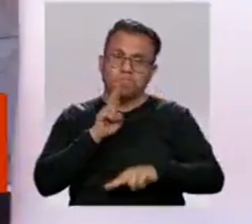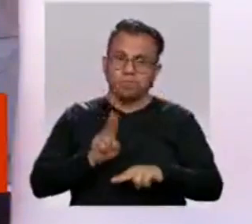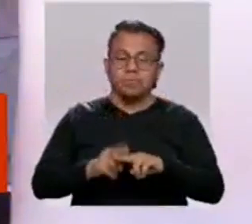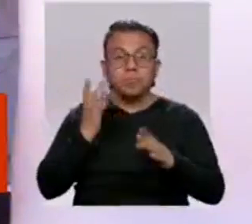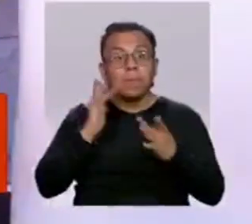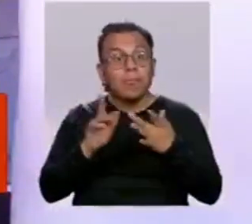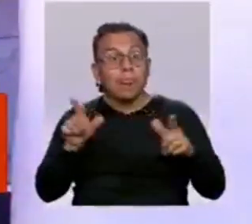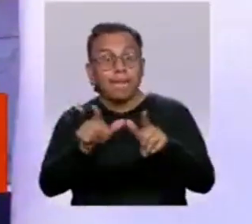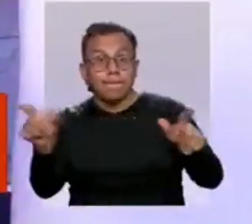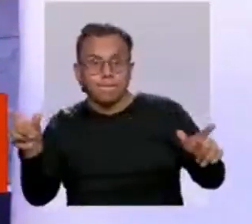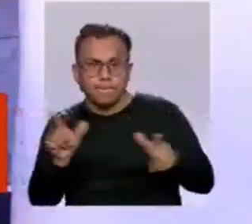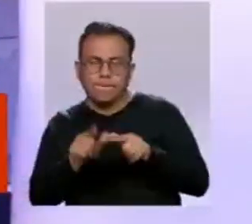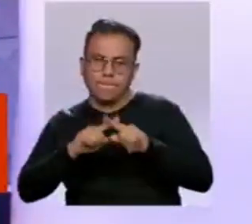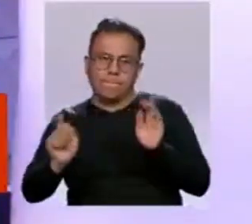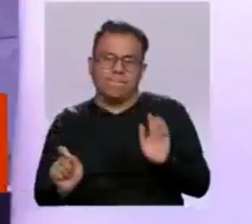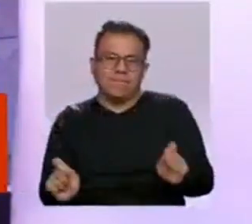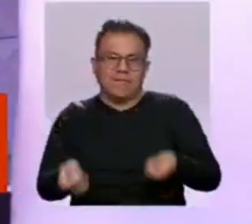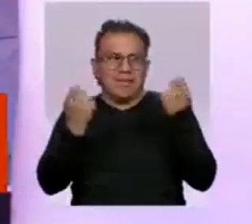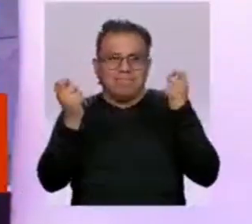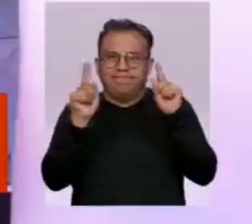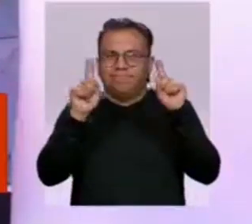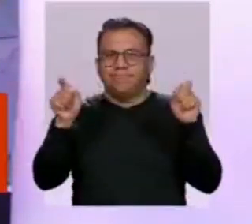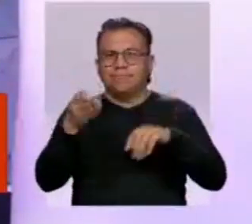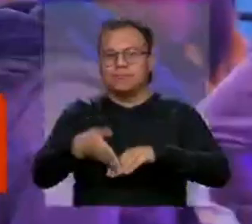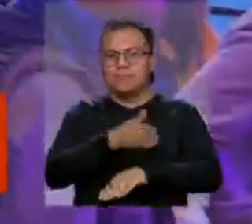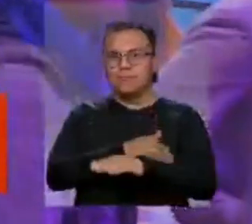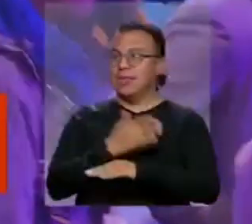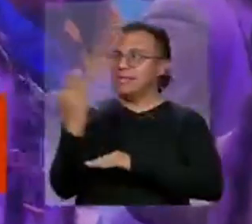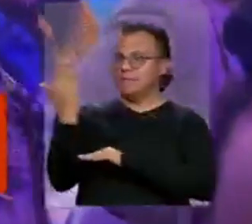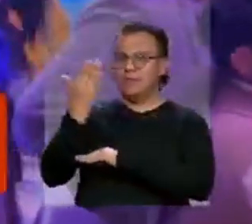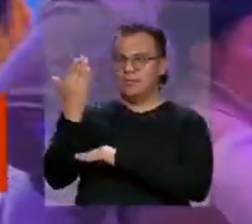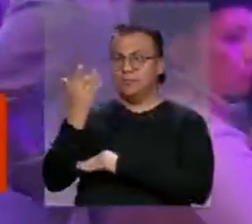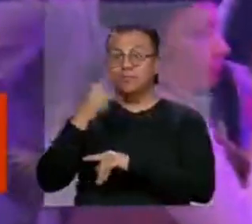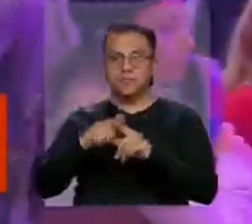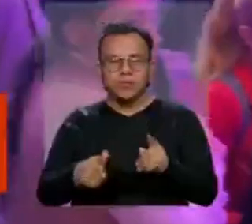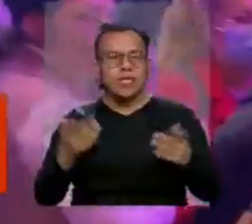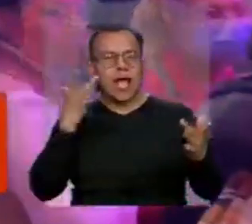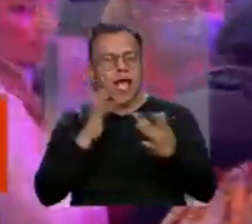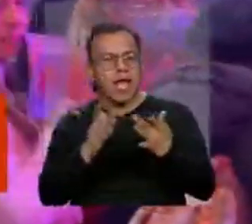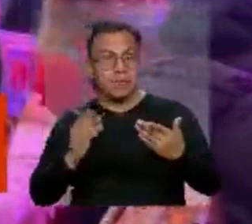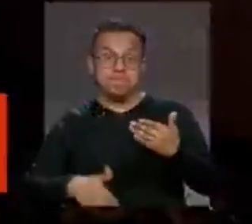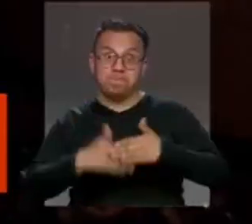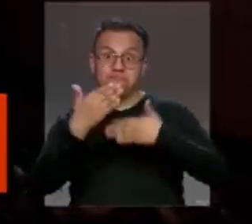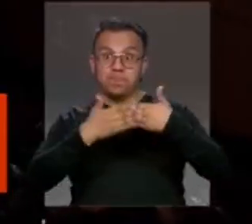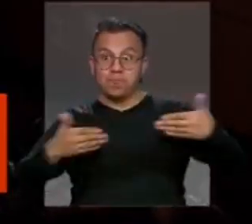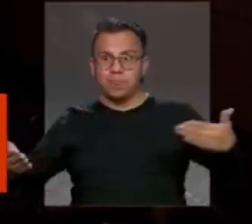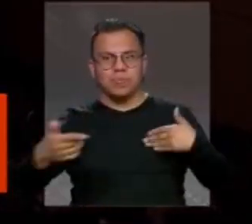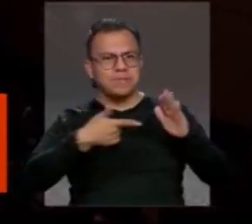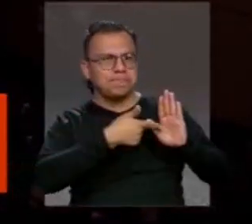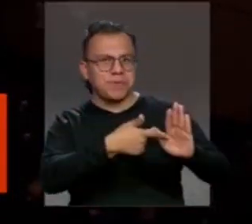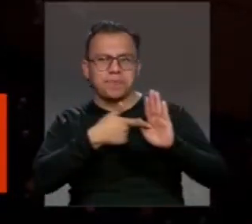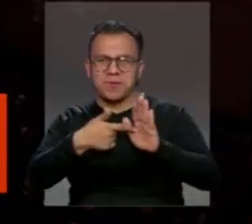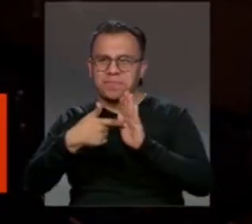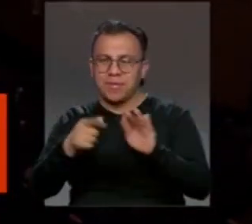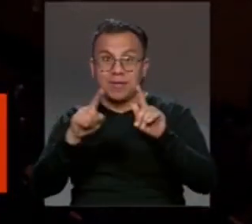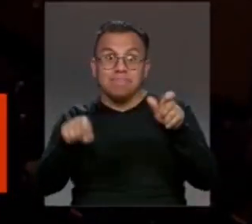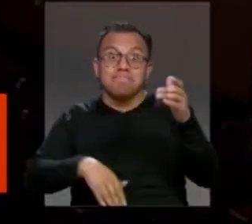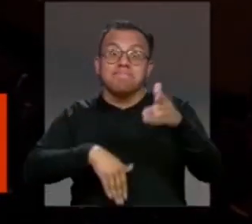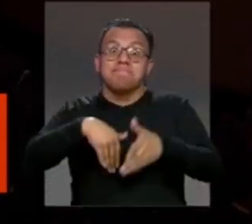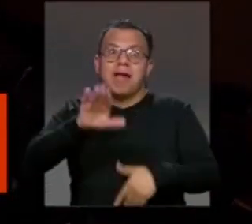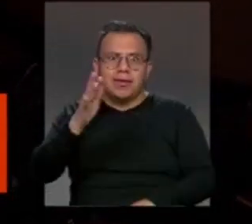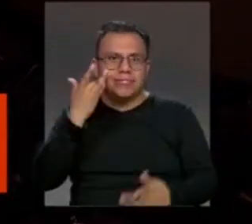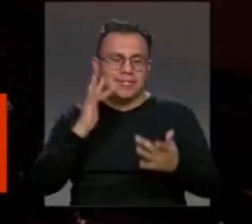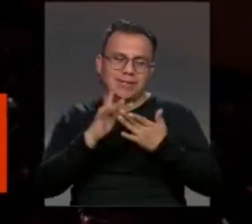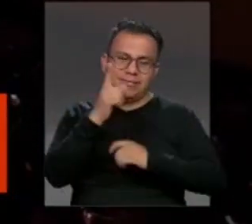a salas, salvo el que vemos antes de las películas. Con un cóctel de inauguración y la exhibición de algunos de los cortometrajes más destacados